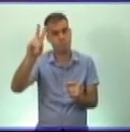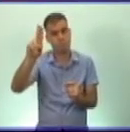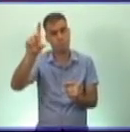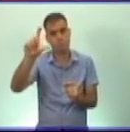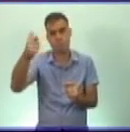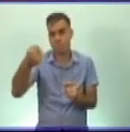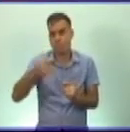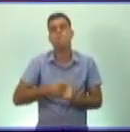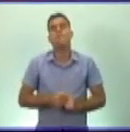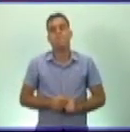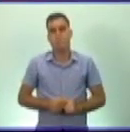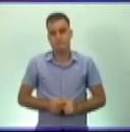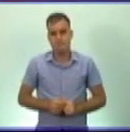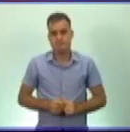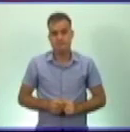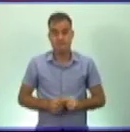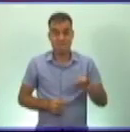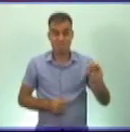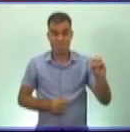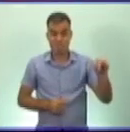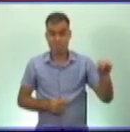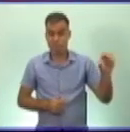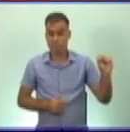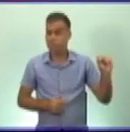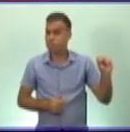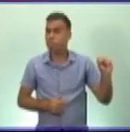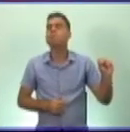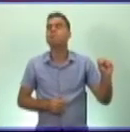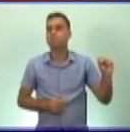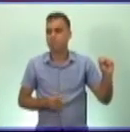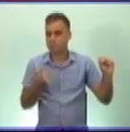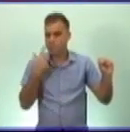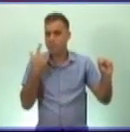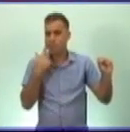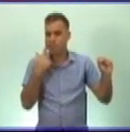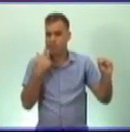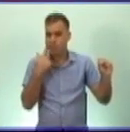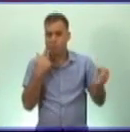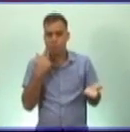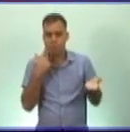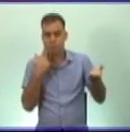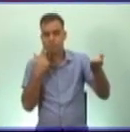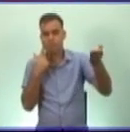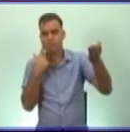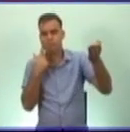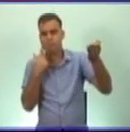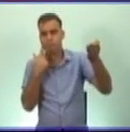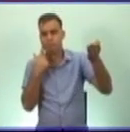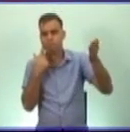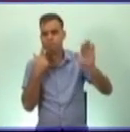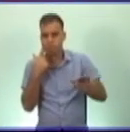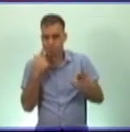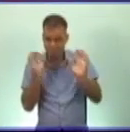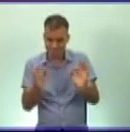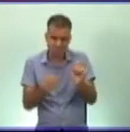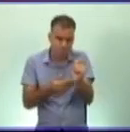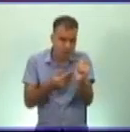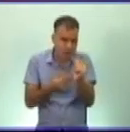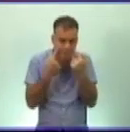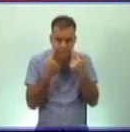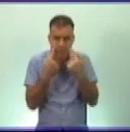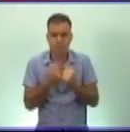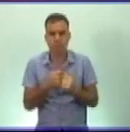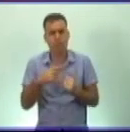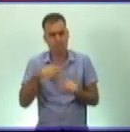sustancias iónicas, sí, estamos hablando de una ganancia y de una pérdida real de electrones. Esto poco a poco ustedes lo van a